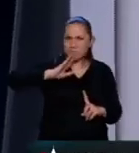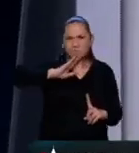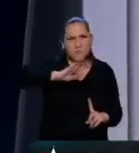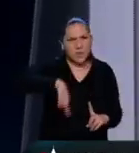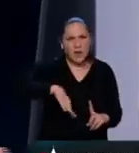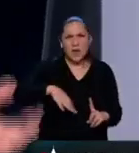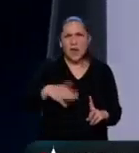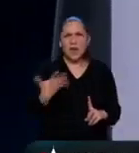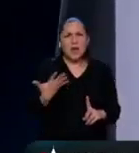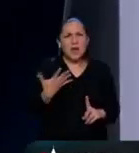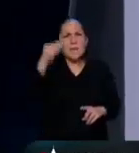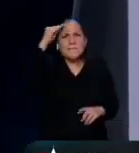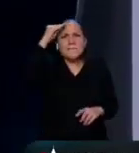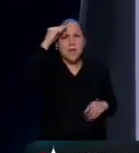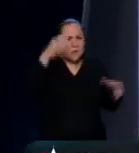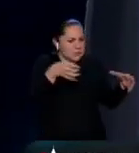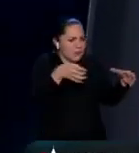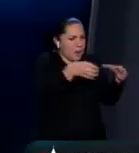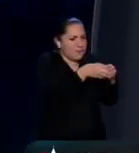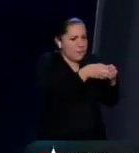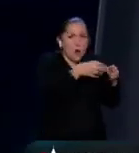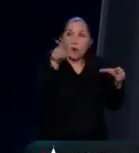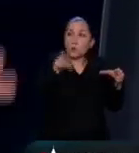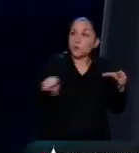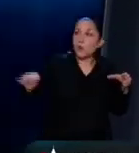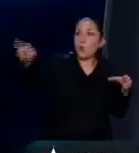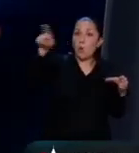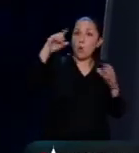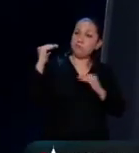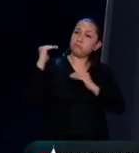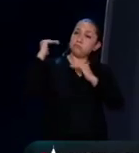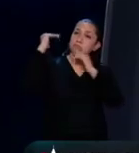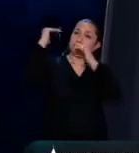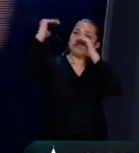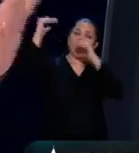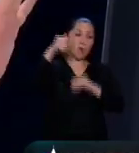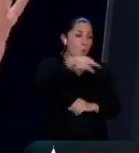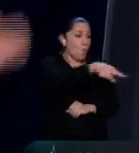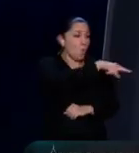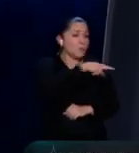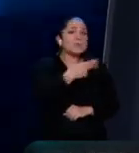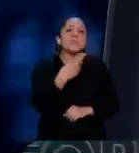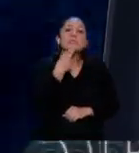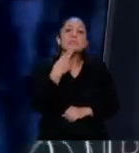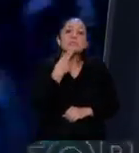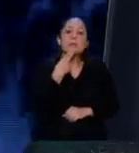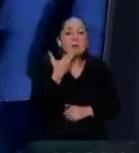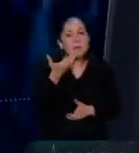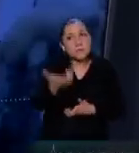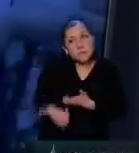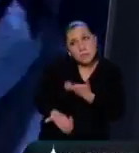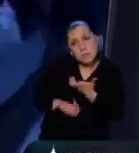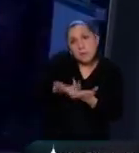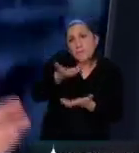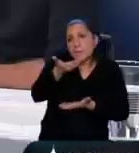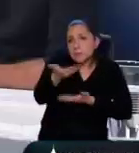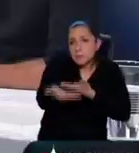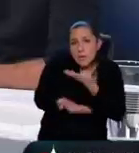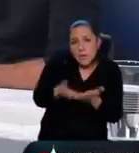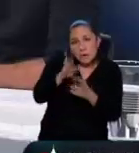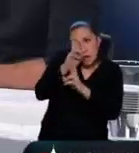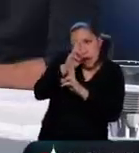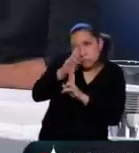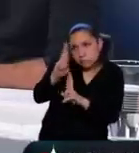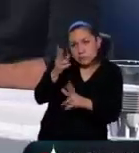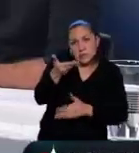el resto del país está para servirla, ha sido destapada, desnudada, expuesta por el presidente López Obrador y por un montón de